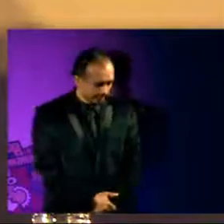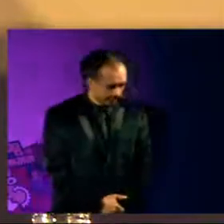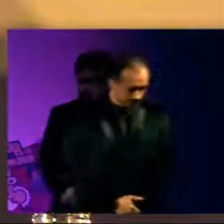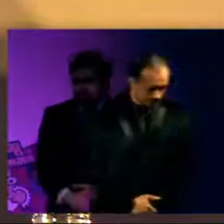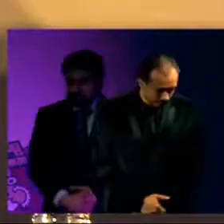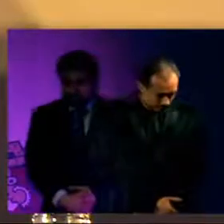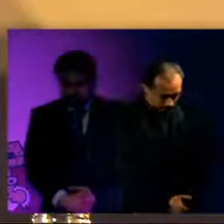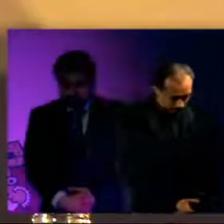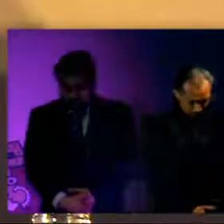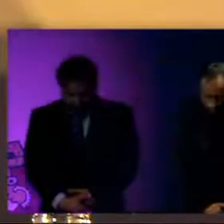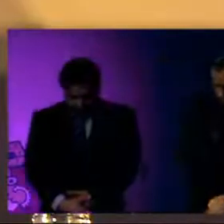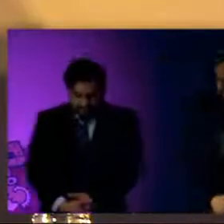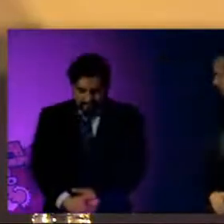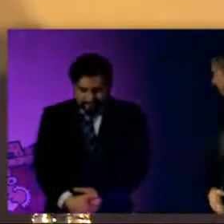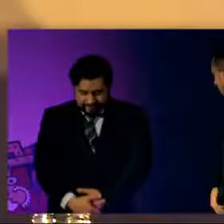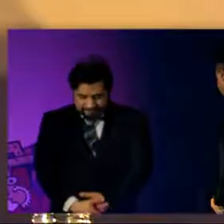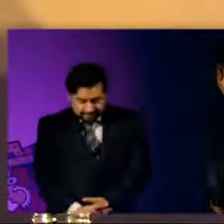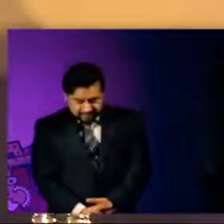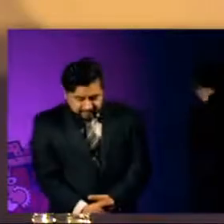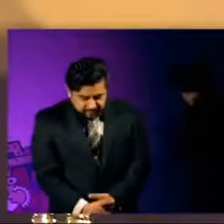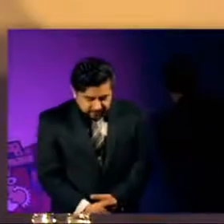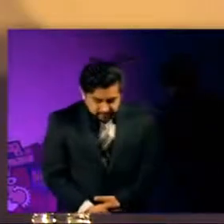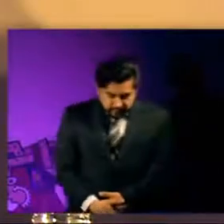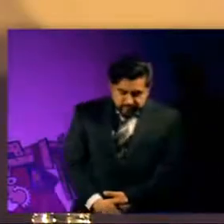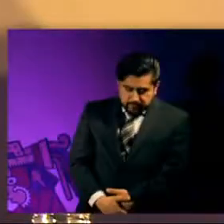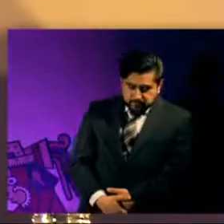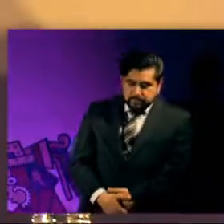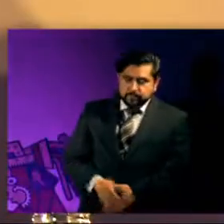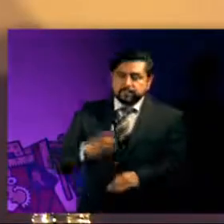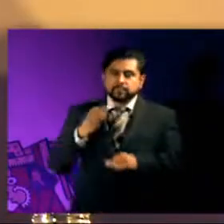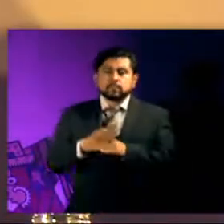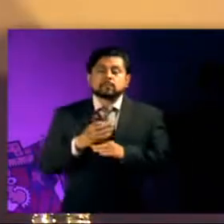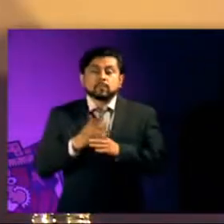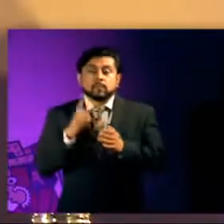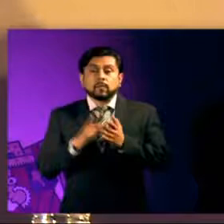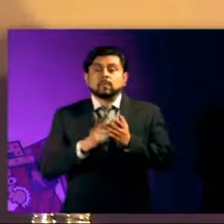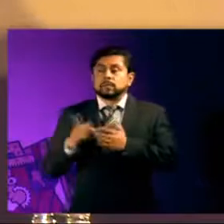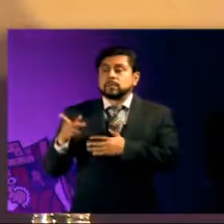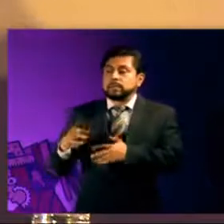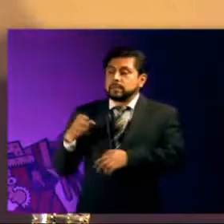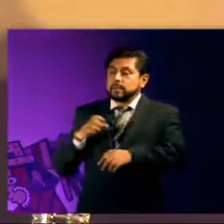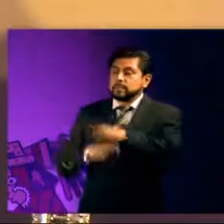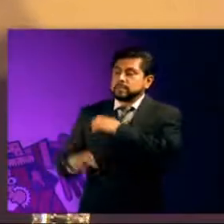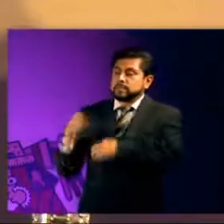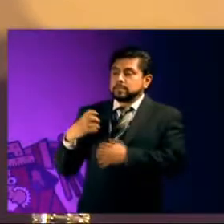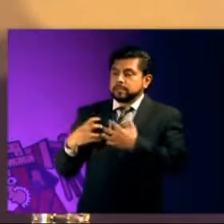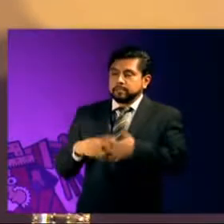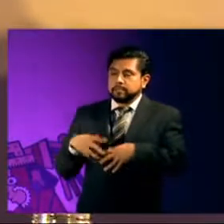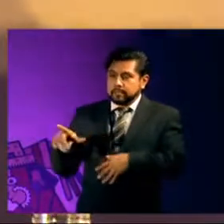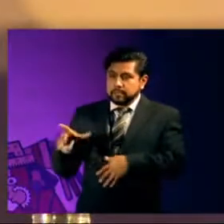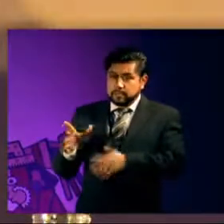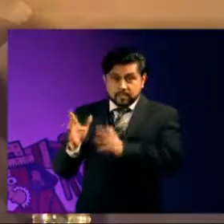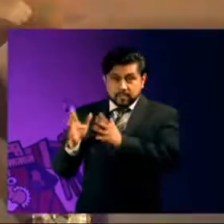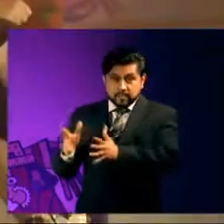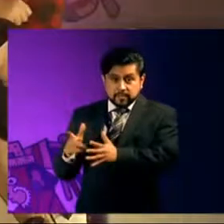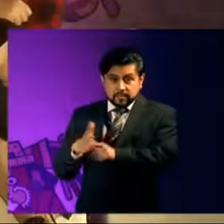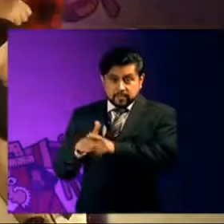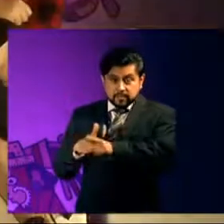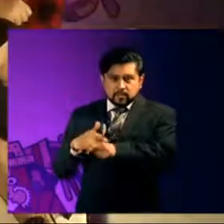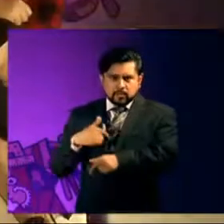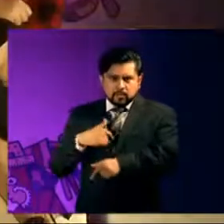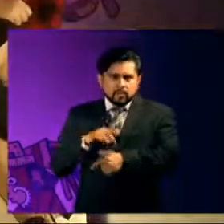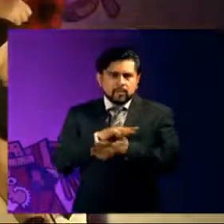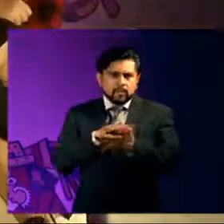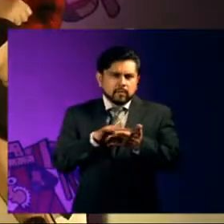y entonces bueno ya ya están las empresas otra vez ahí y entonces leo